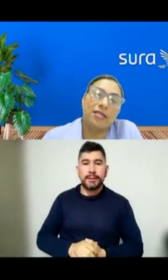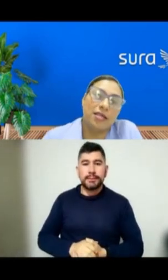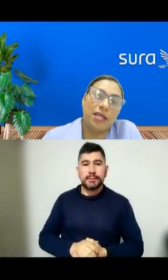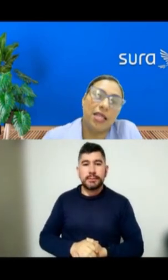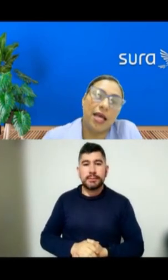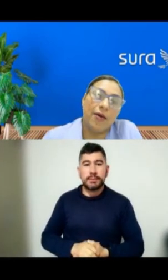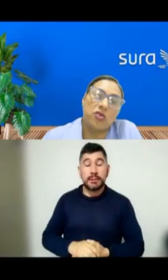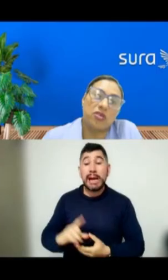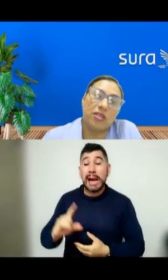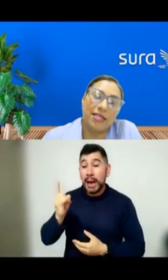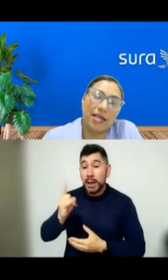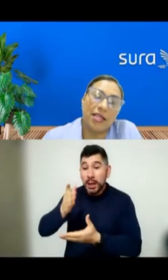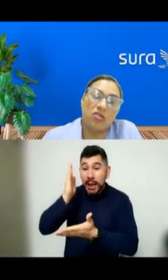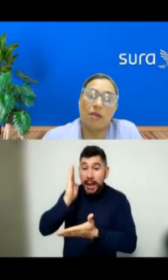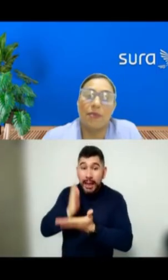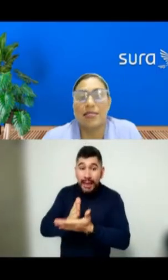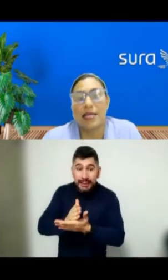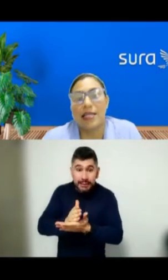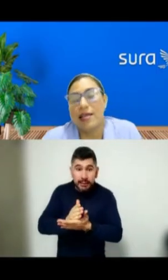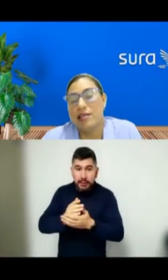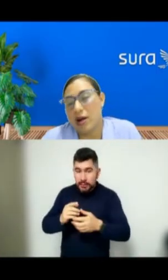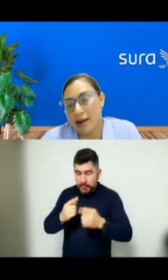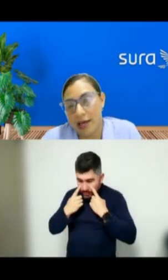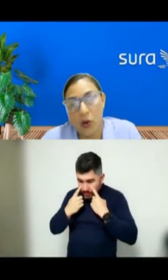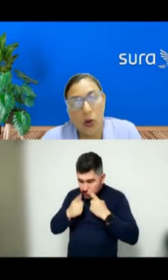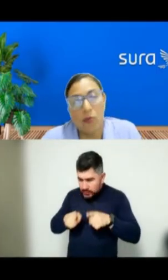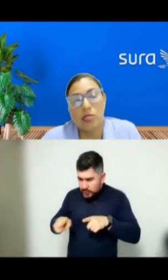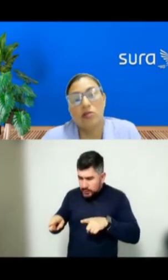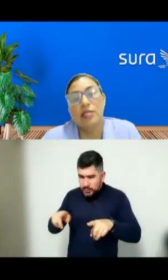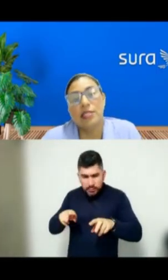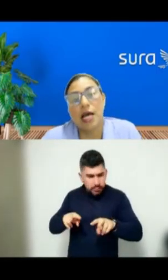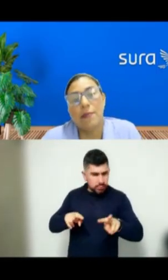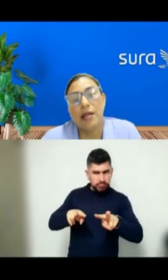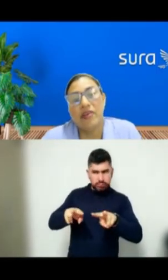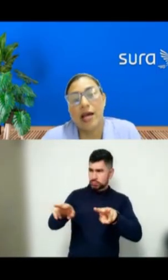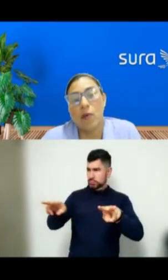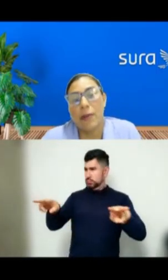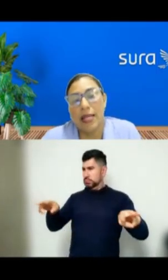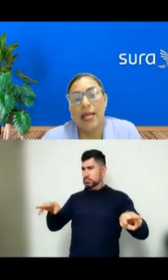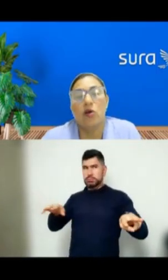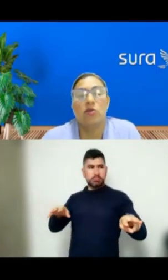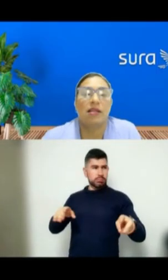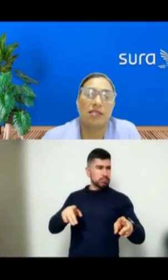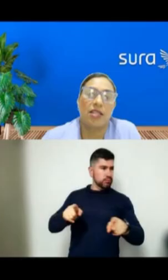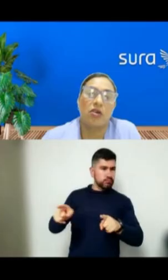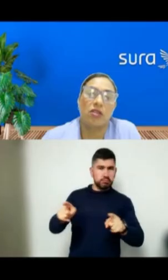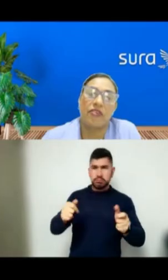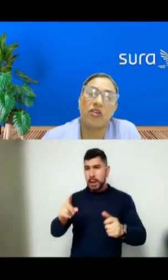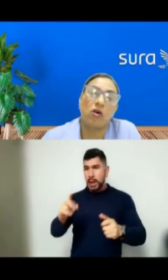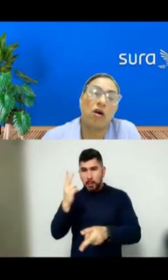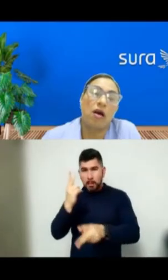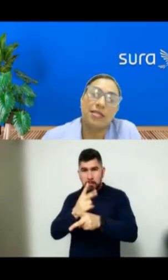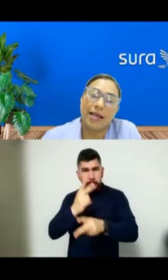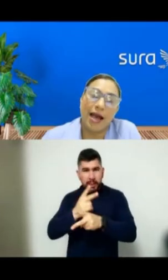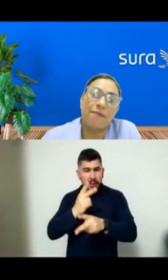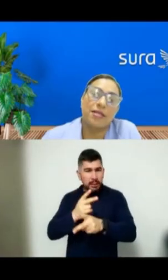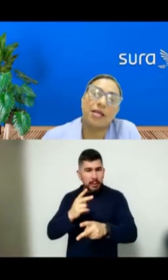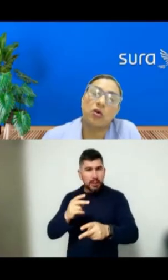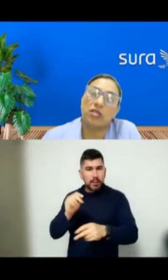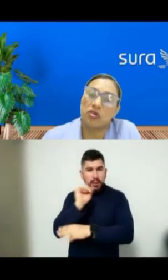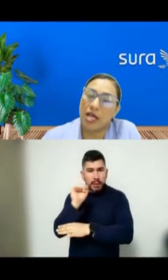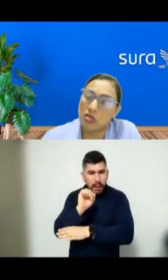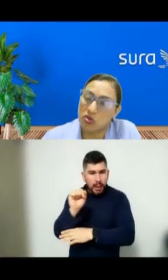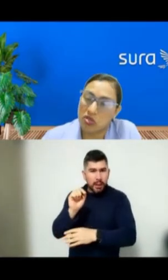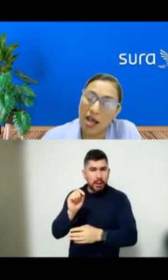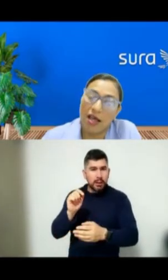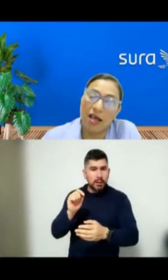Precauciones en el lugar del accidente, evaluación de la escena, observe la escena y su alrededor, como se les decía, verificar los peligros, el incendio, el tráfico, si hay